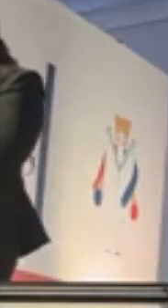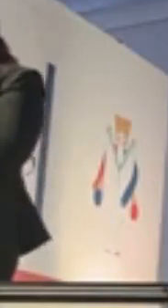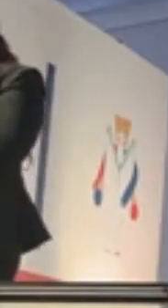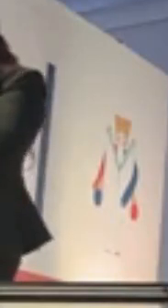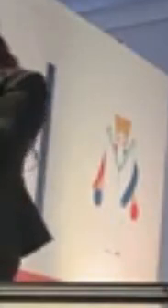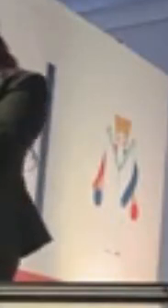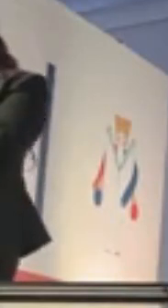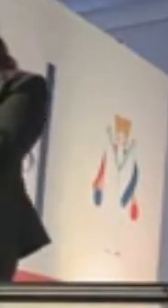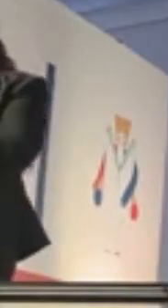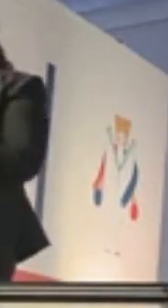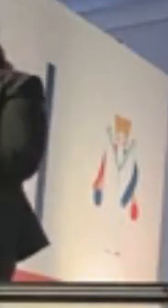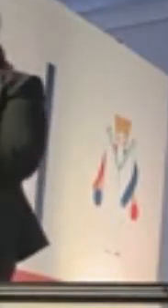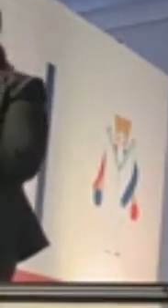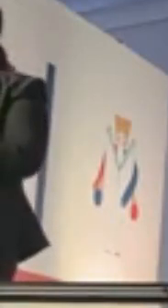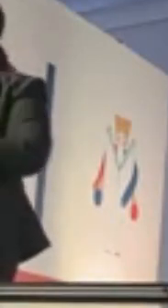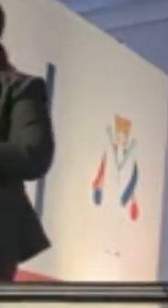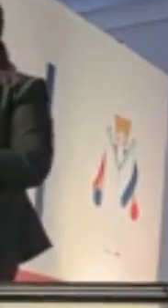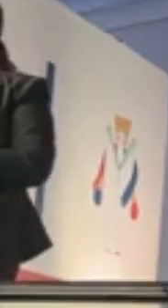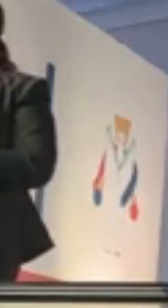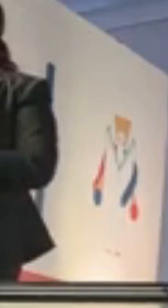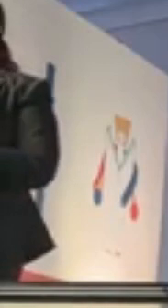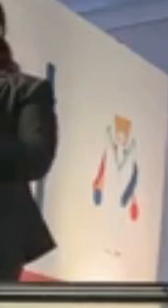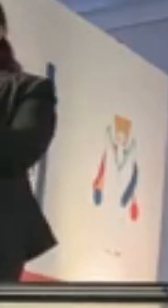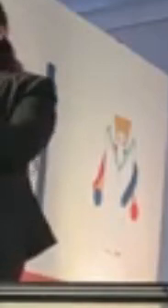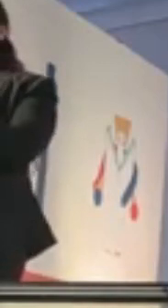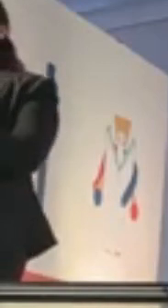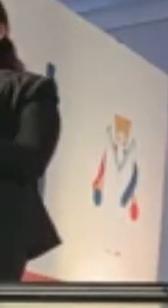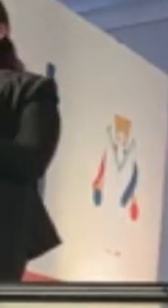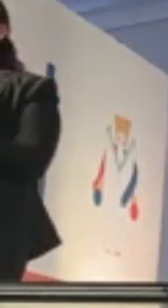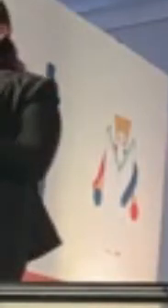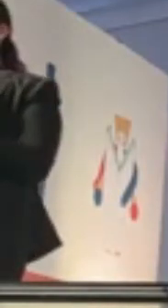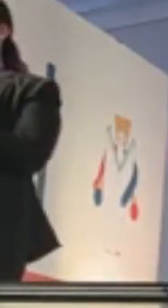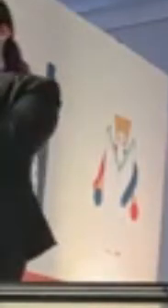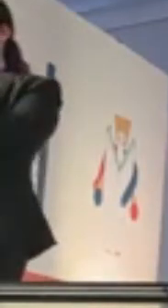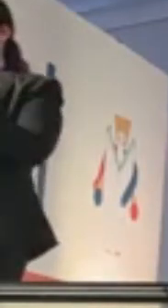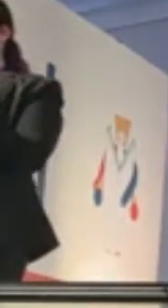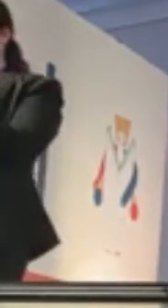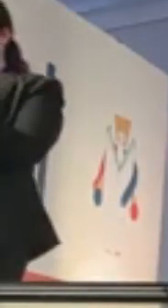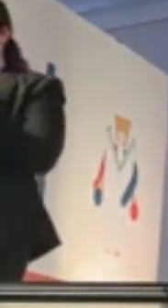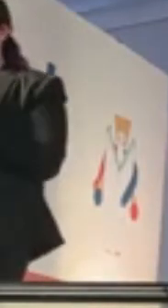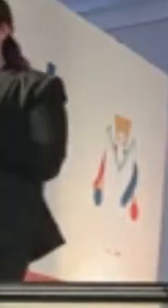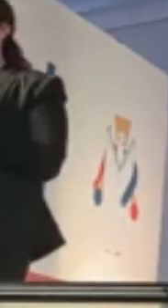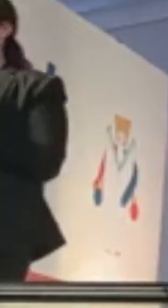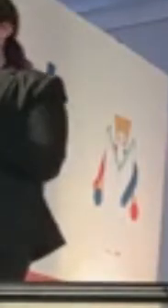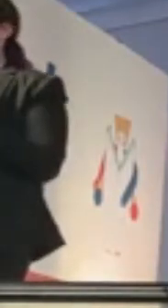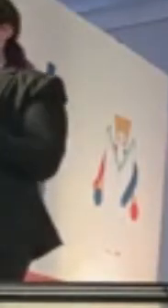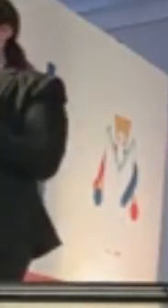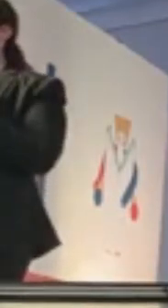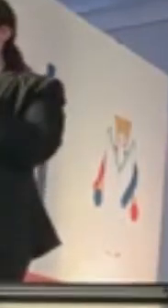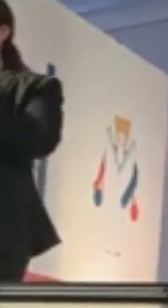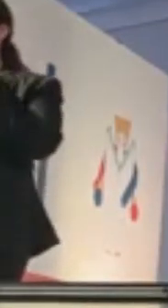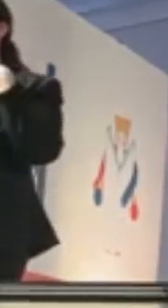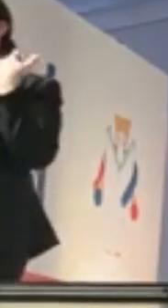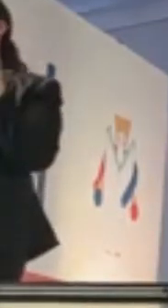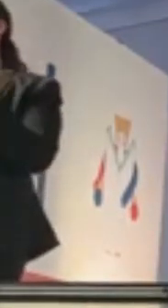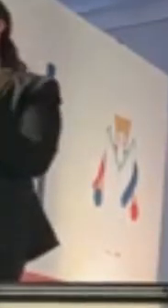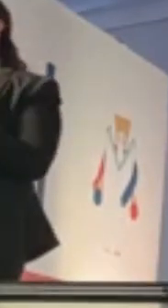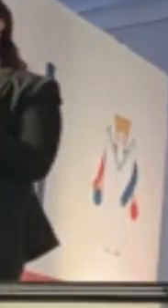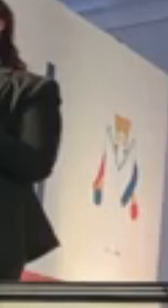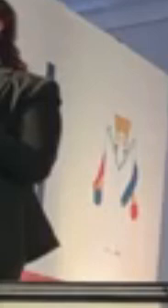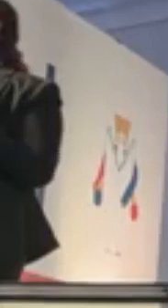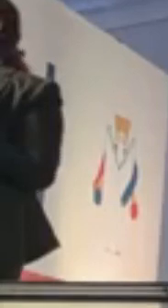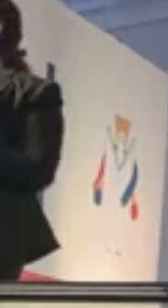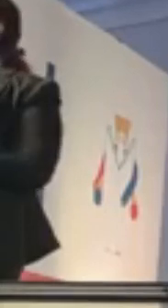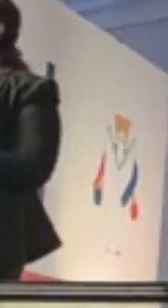libros. Y incluso alguno de ellos me ha hecho llevar su tesis y me ha dicho que mi trabajo había sido útil. Entonces, esto es la